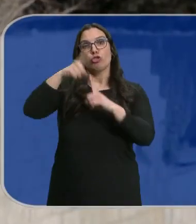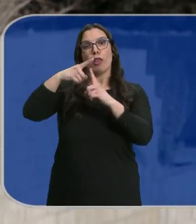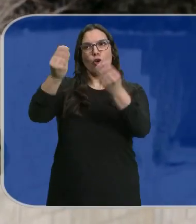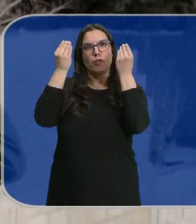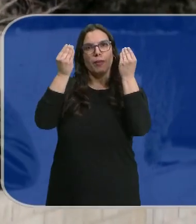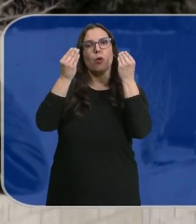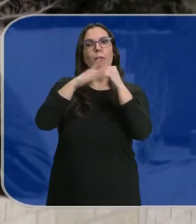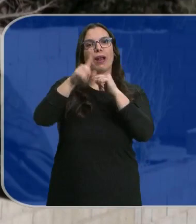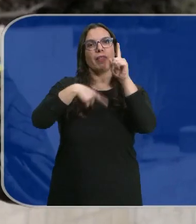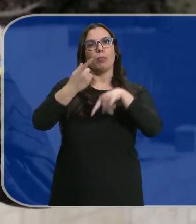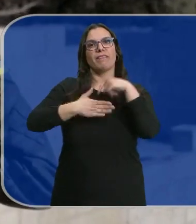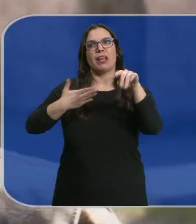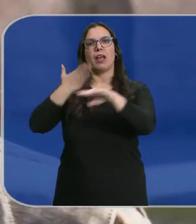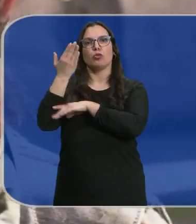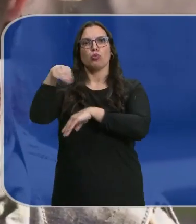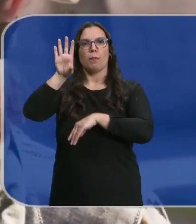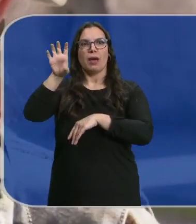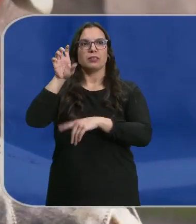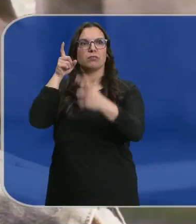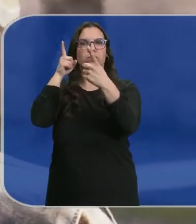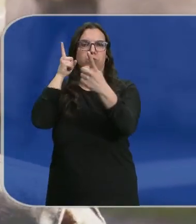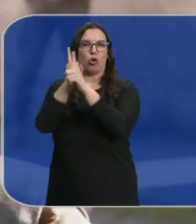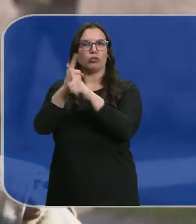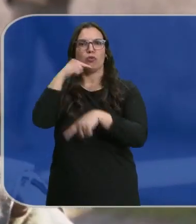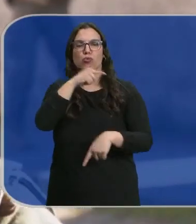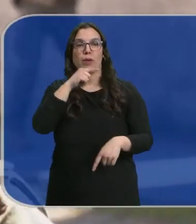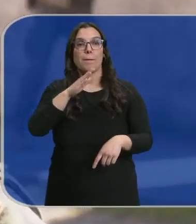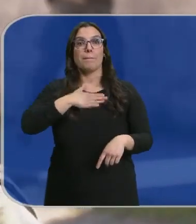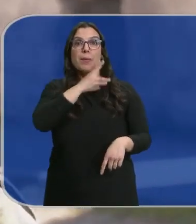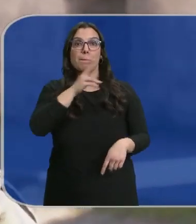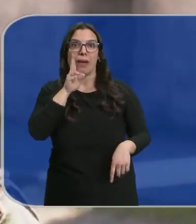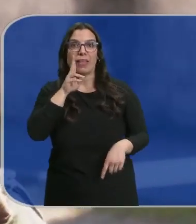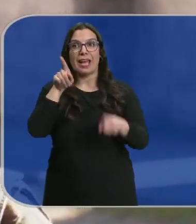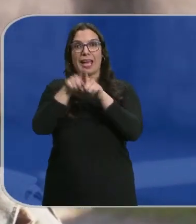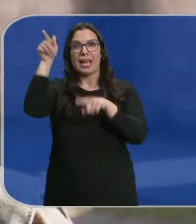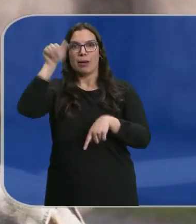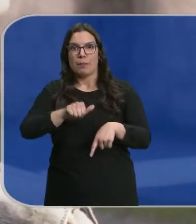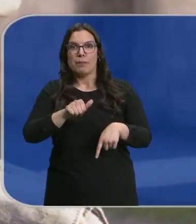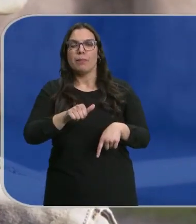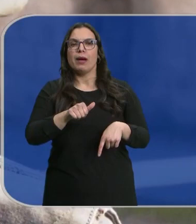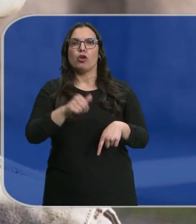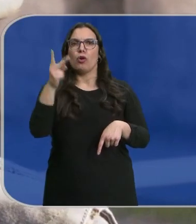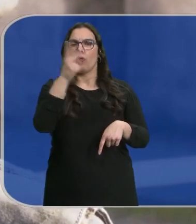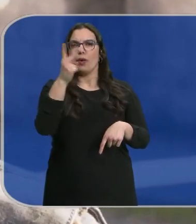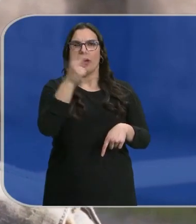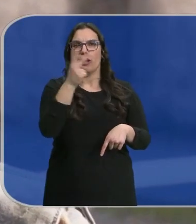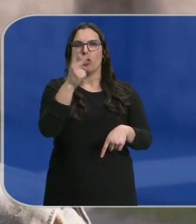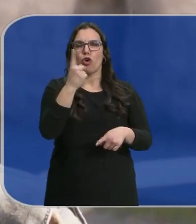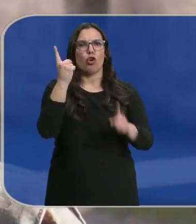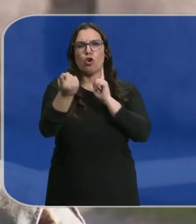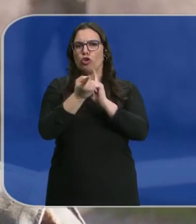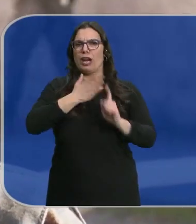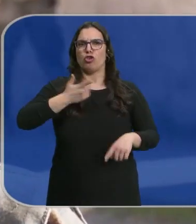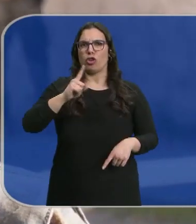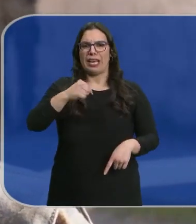regresar a su país para combatir contra Rusia. Es muy duro para mi madre y mi hermano que están en Madrid. Están en contra de que me aliste en el ejército